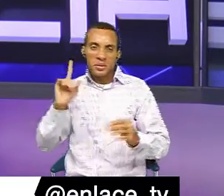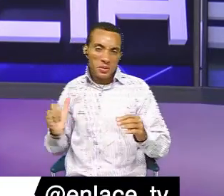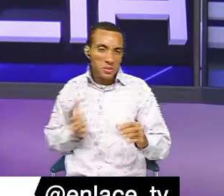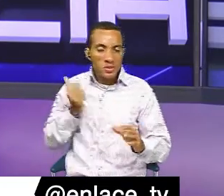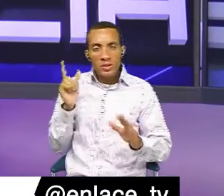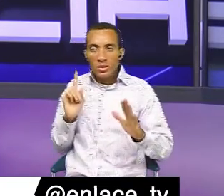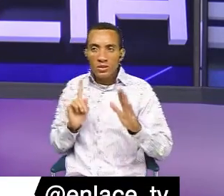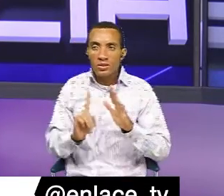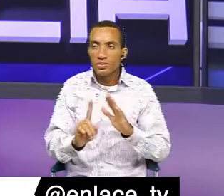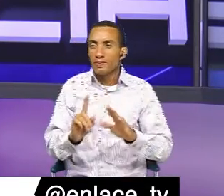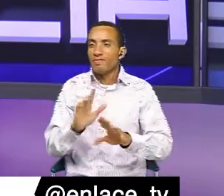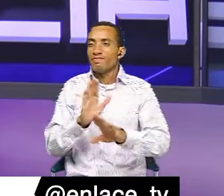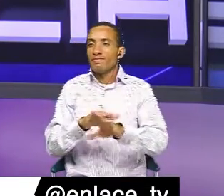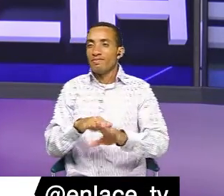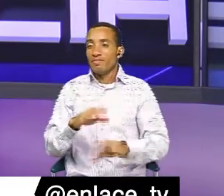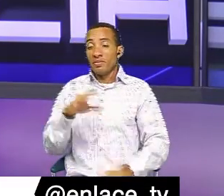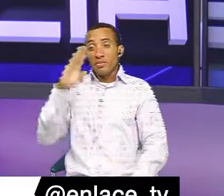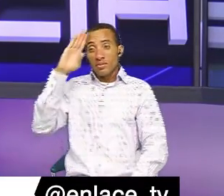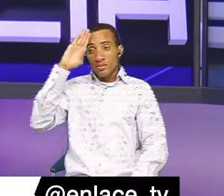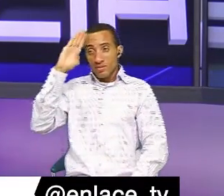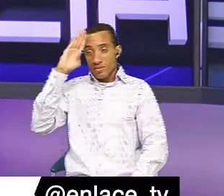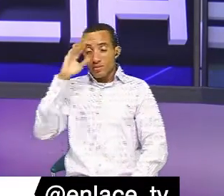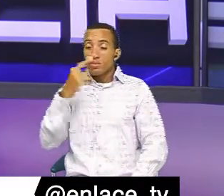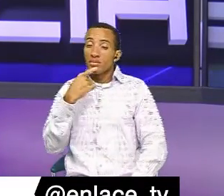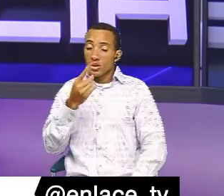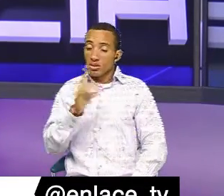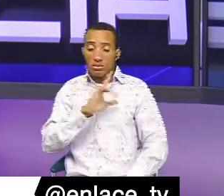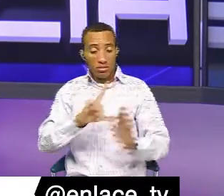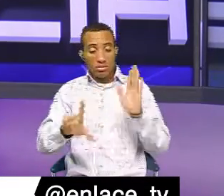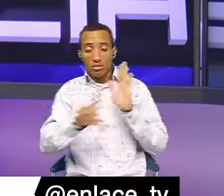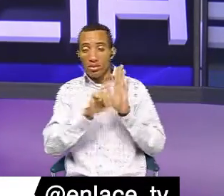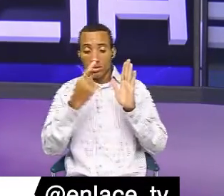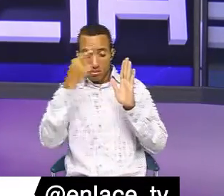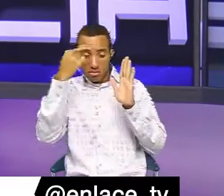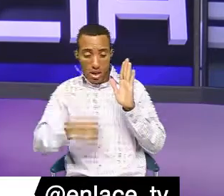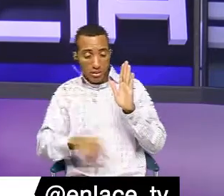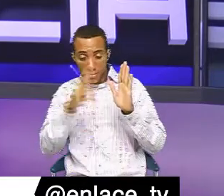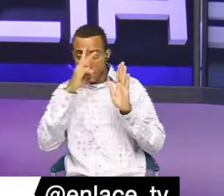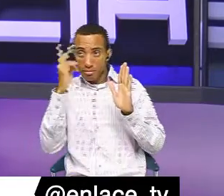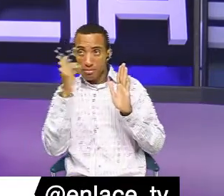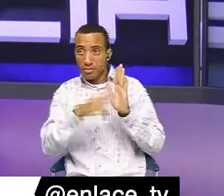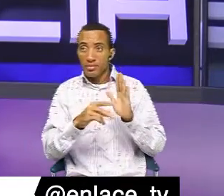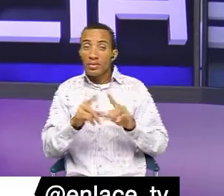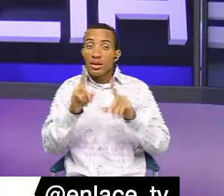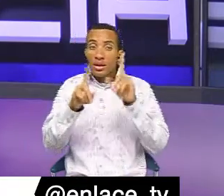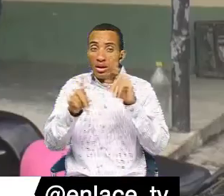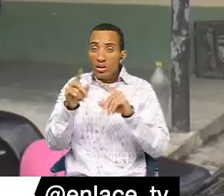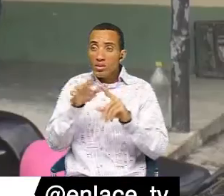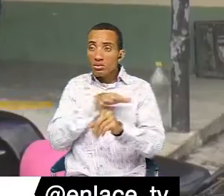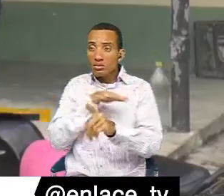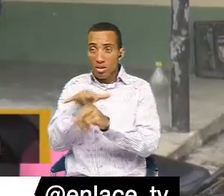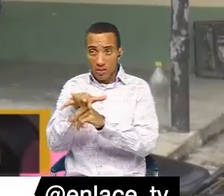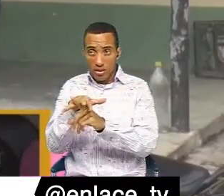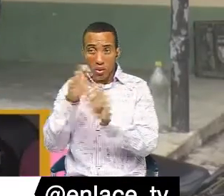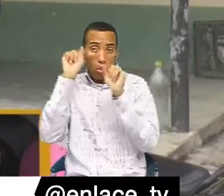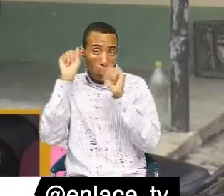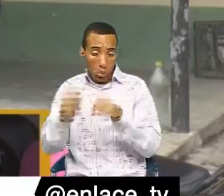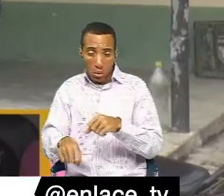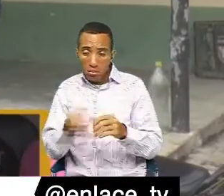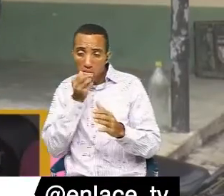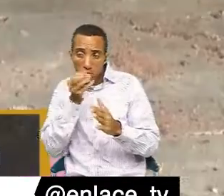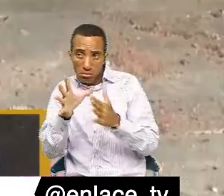autoridades aseguran que actuaron conforme a lo que ordena la ley e invitaron a los afectados a denunciar el hecho si así lo consideran. Esta familia del barrio El